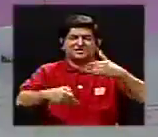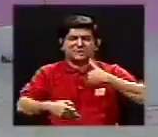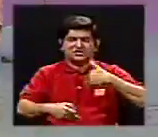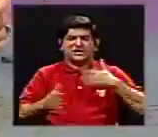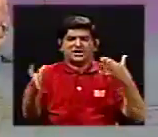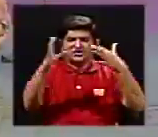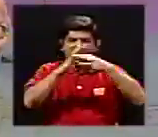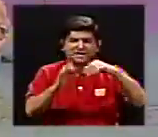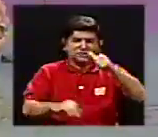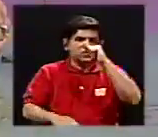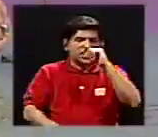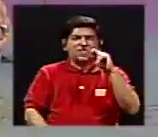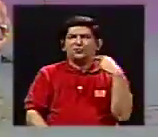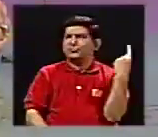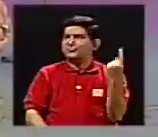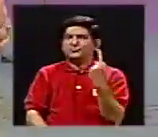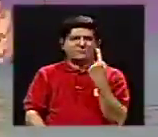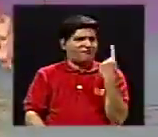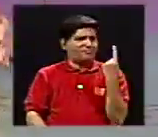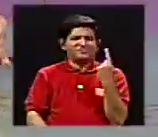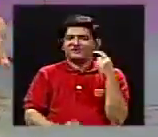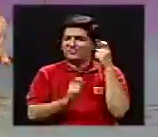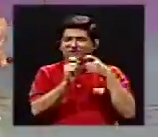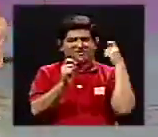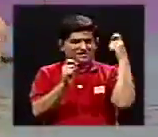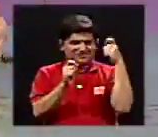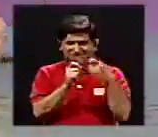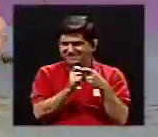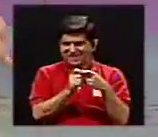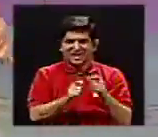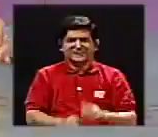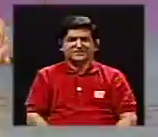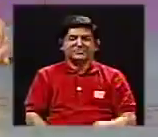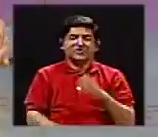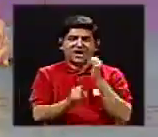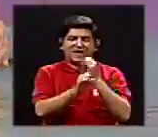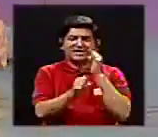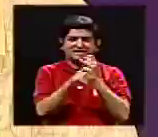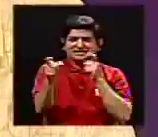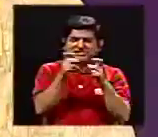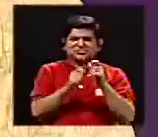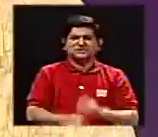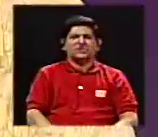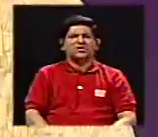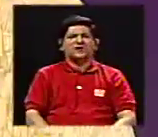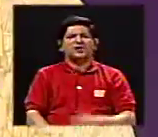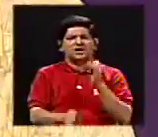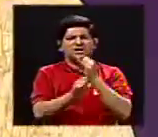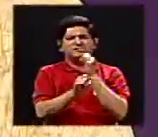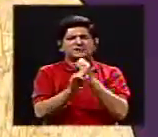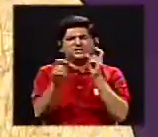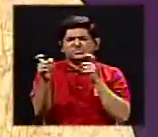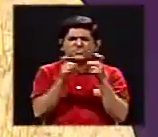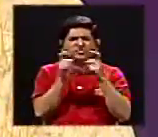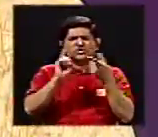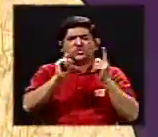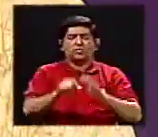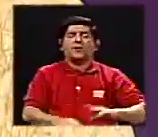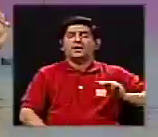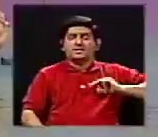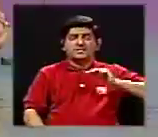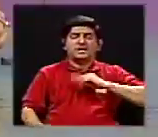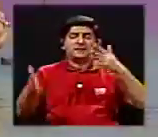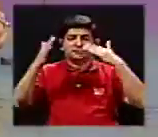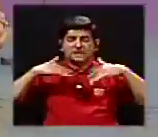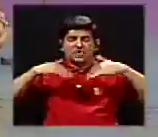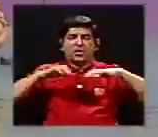con respecto al agua, y no solo propiamente a la entidad rectora. ¿Y cuál sería la entidad rectora que está ahí propuesta? El Ministerio de